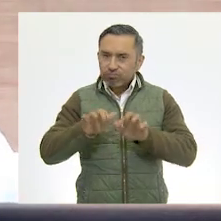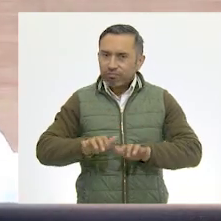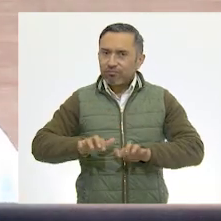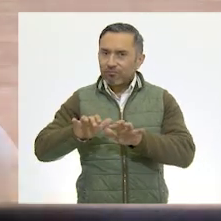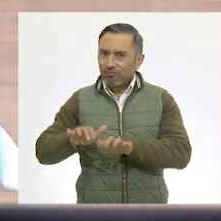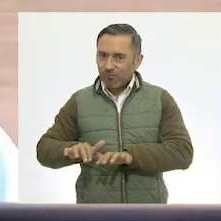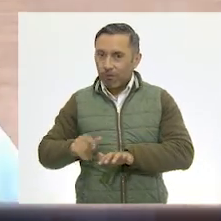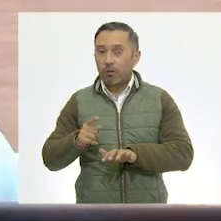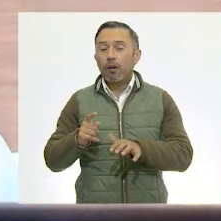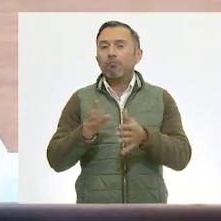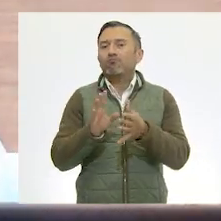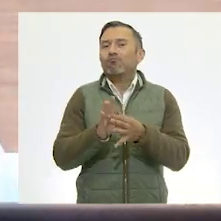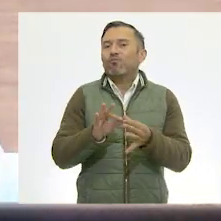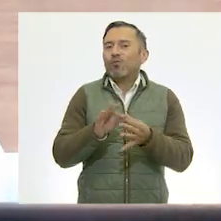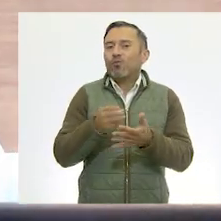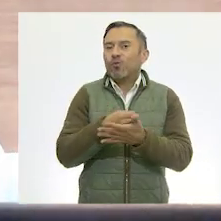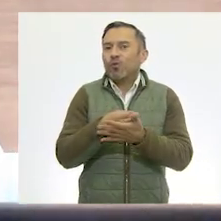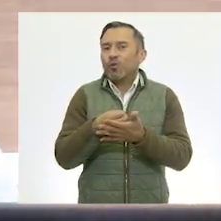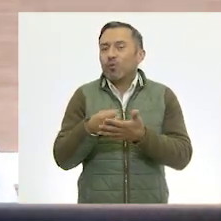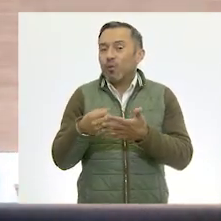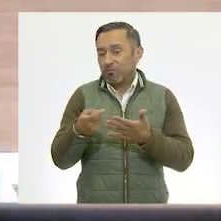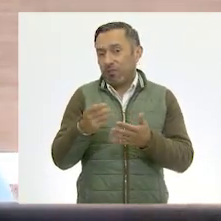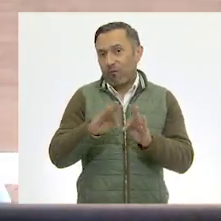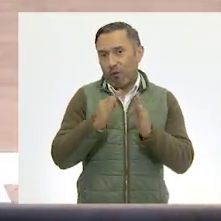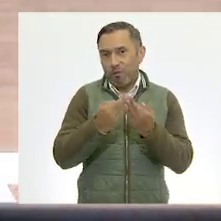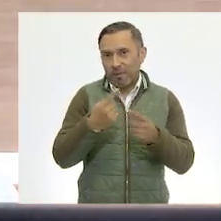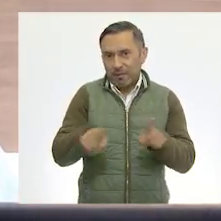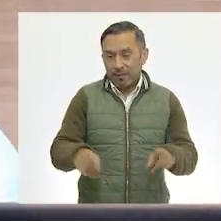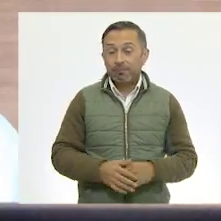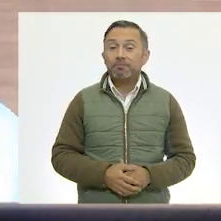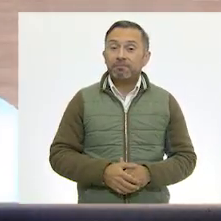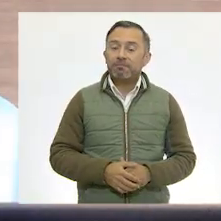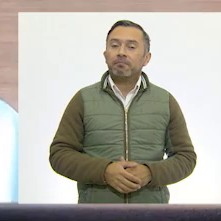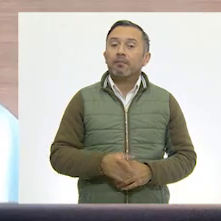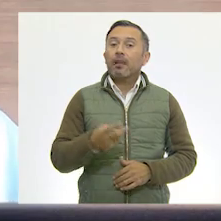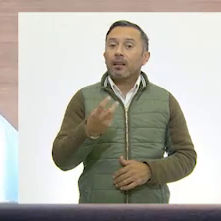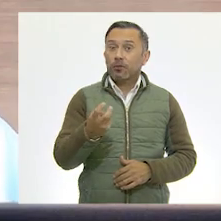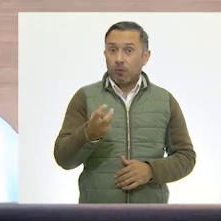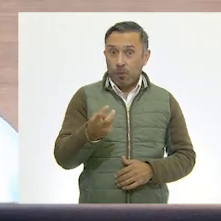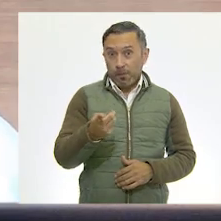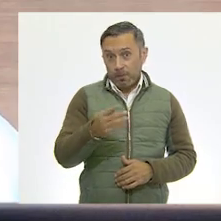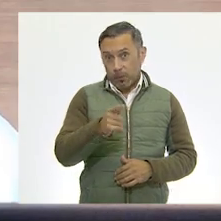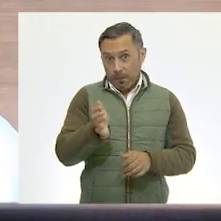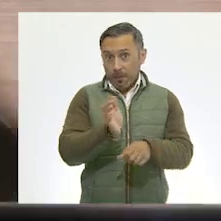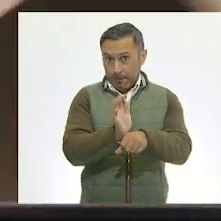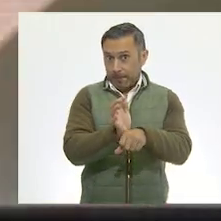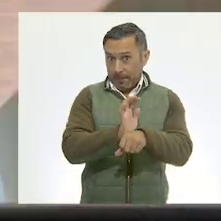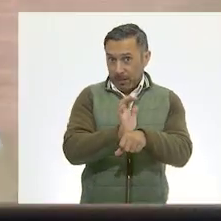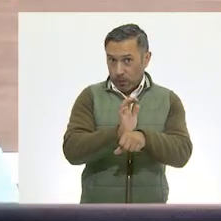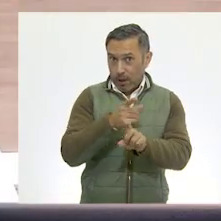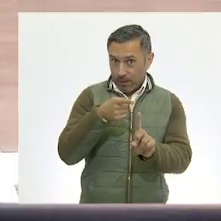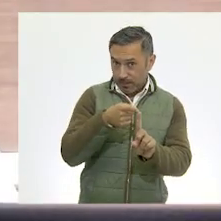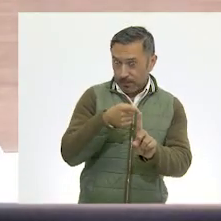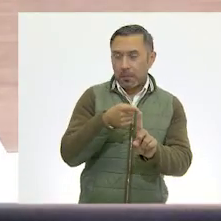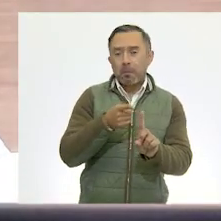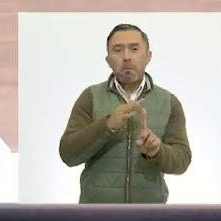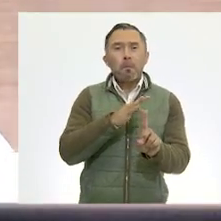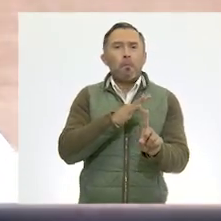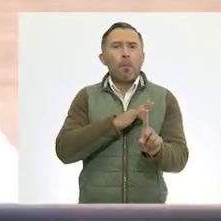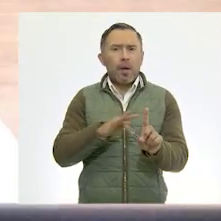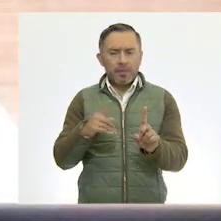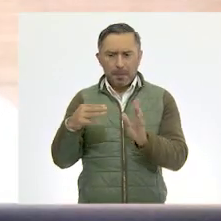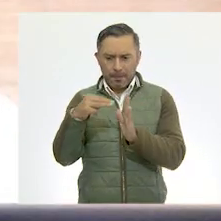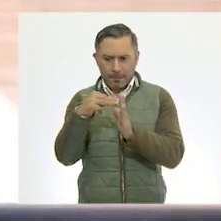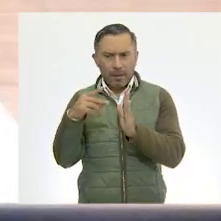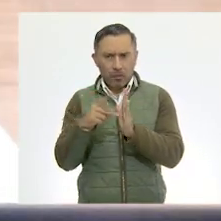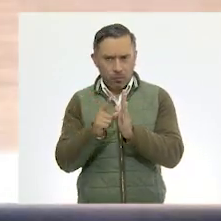relato y diferentes tipos de estrategias, ¿no? Pero así como lo pueden hacer sobre una película, también lo pueden desarrollar con esta